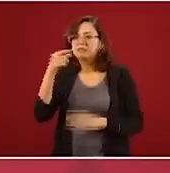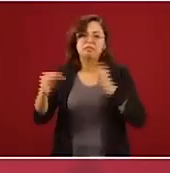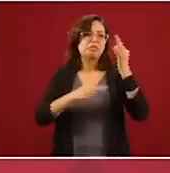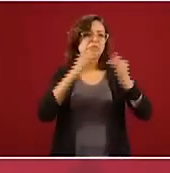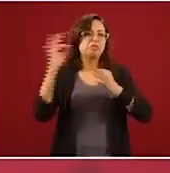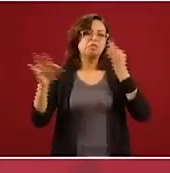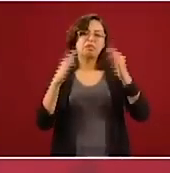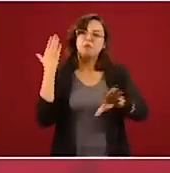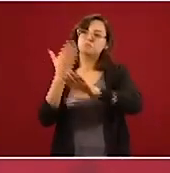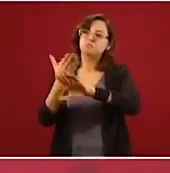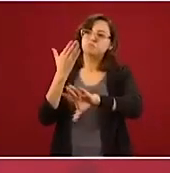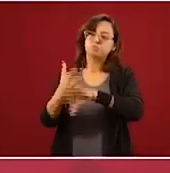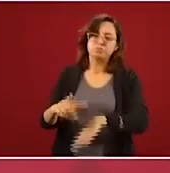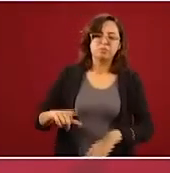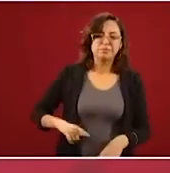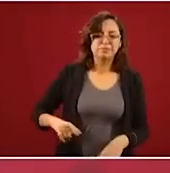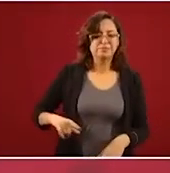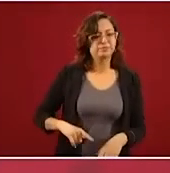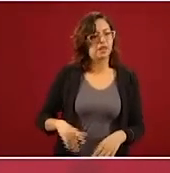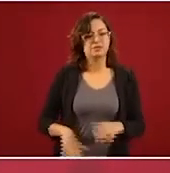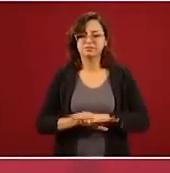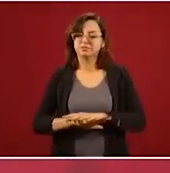lamentable, pues ya no.